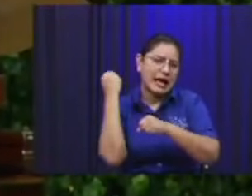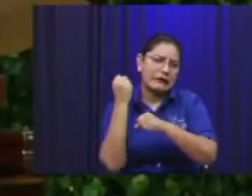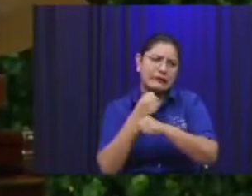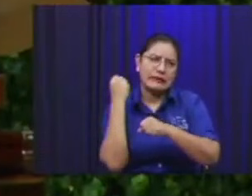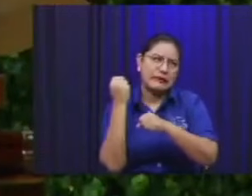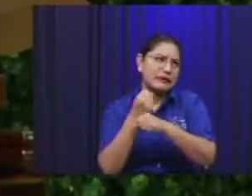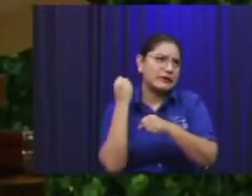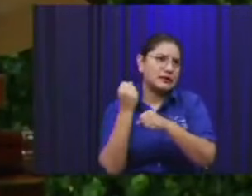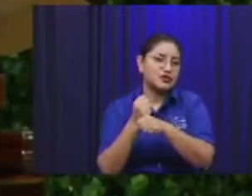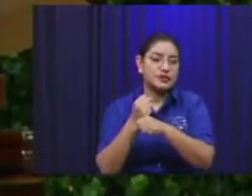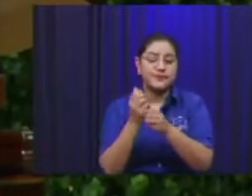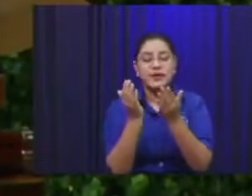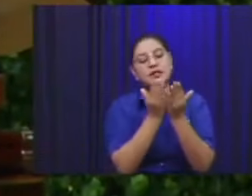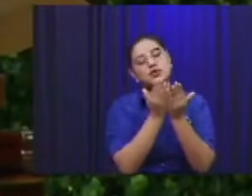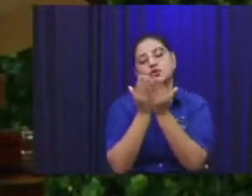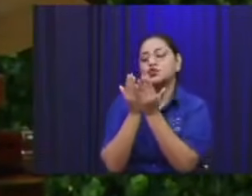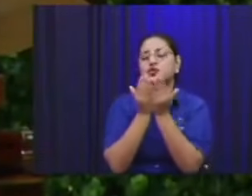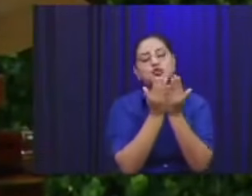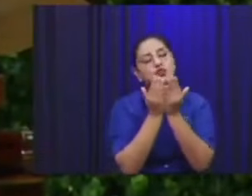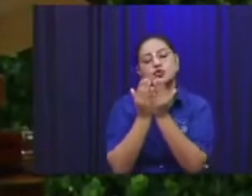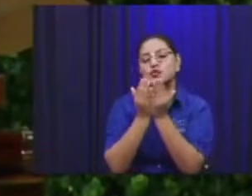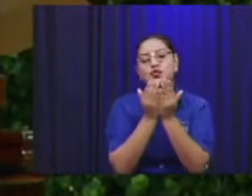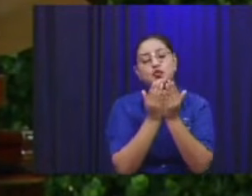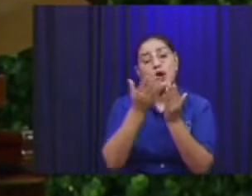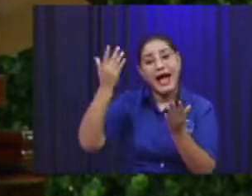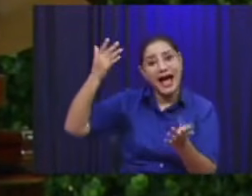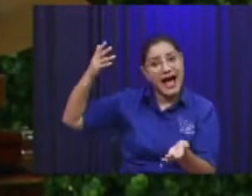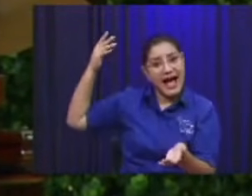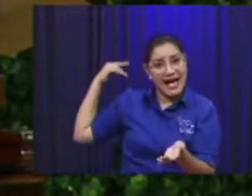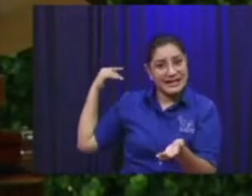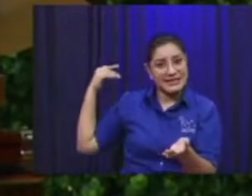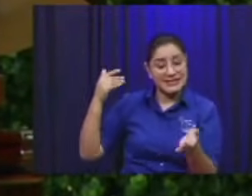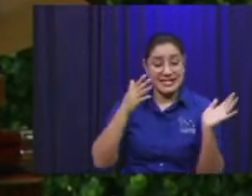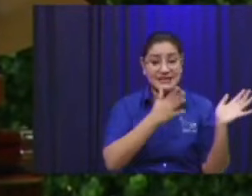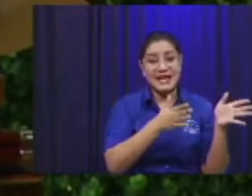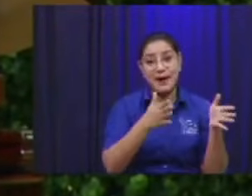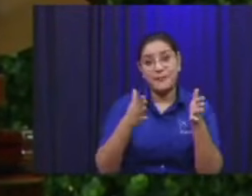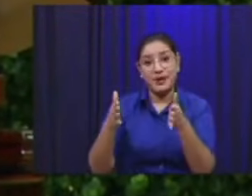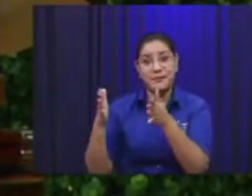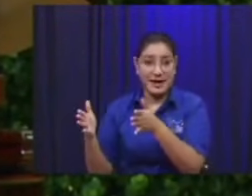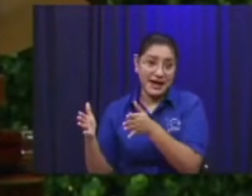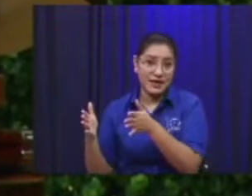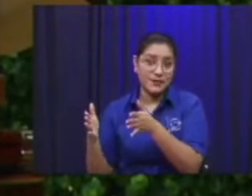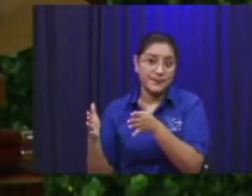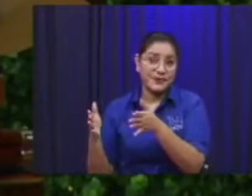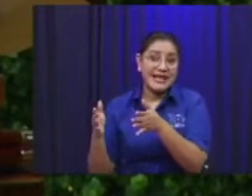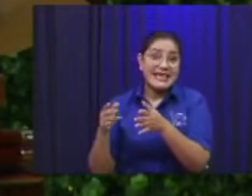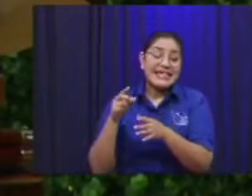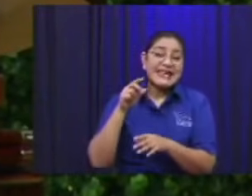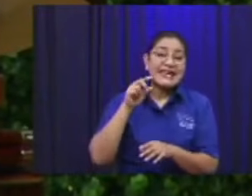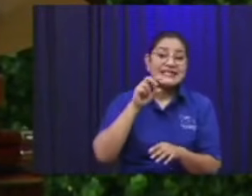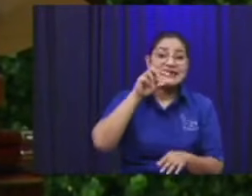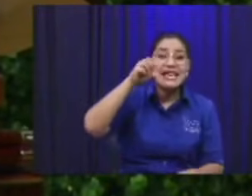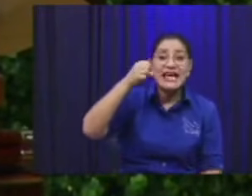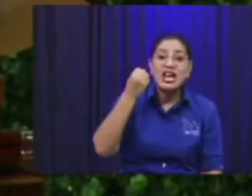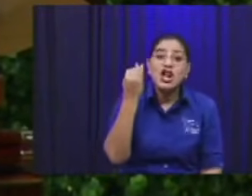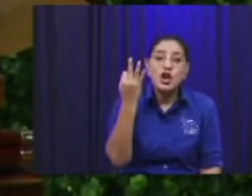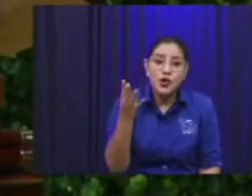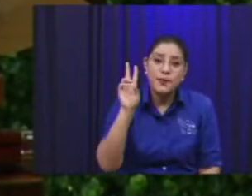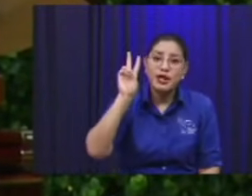los que nos han antecedido para poder poner estos contextos así que nos ayudan a leer la biblia y ellos pusieron este numerito 2